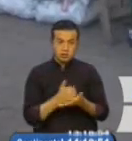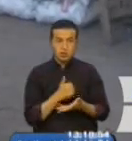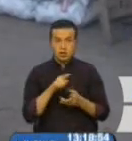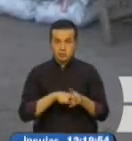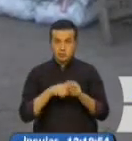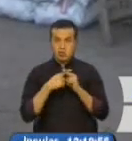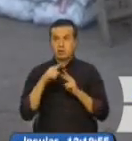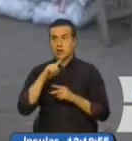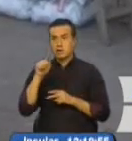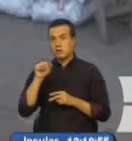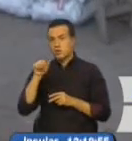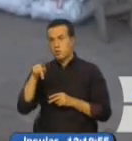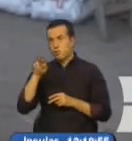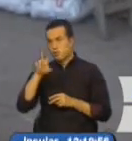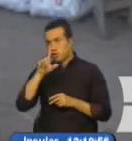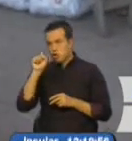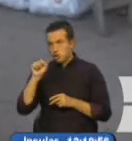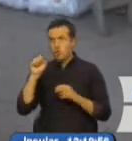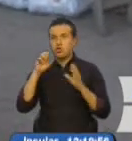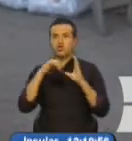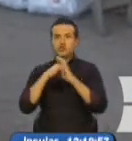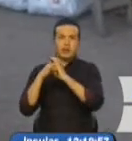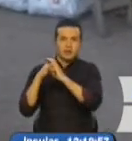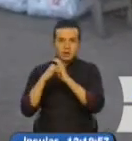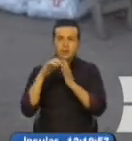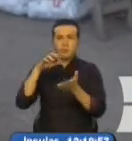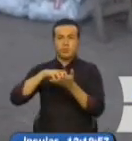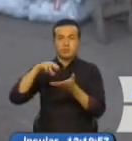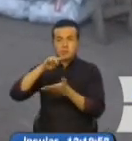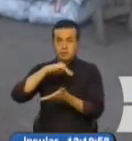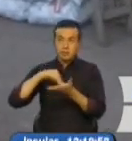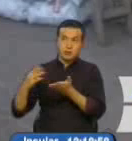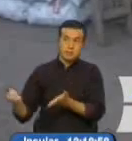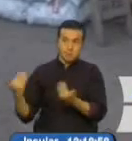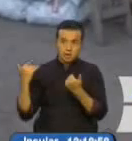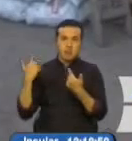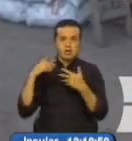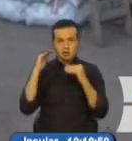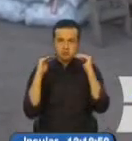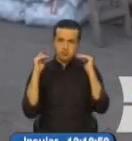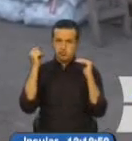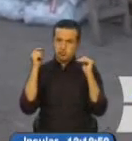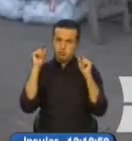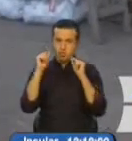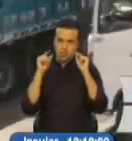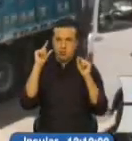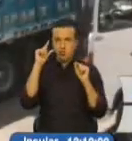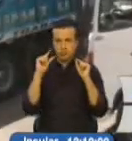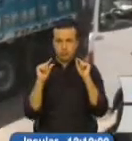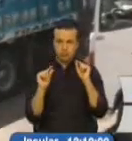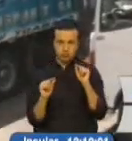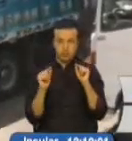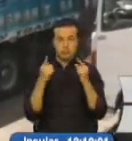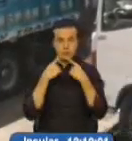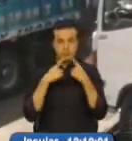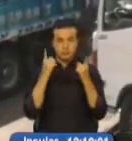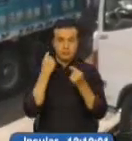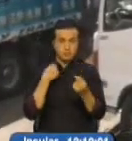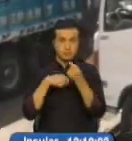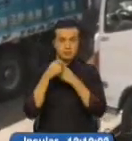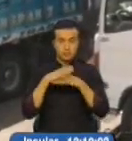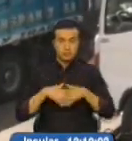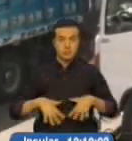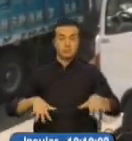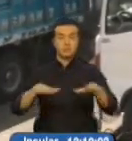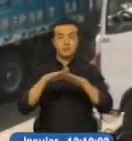de Zapotillo, de Santa Elena, también de la provincia de Manabí, se regule el precio y tienda a bajar. De lo que se comercializa en el